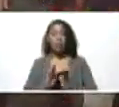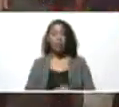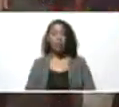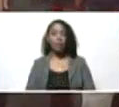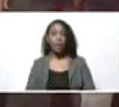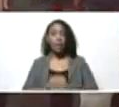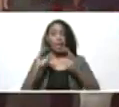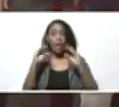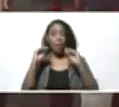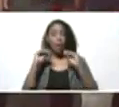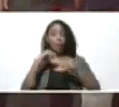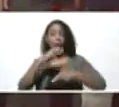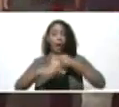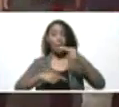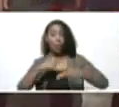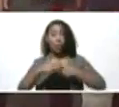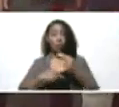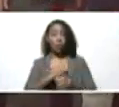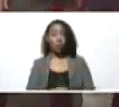es hablar de la revolución,